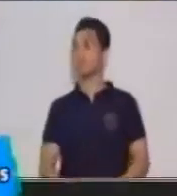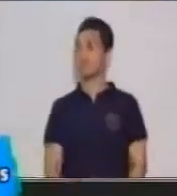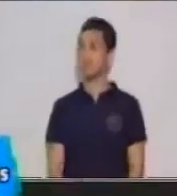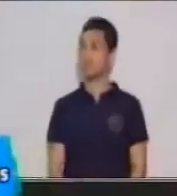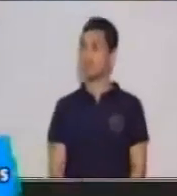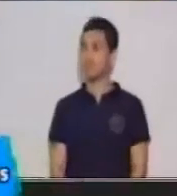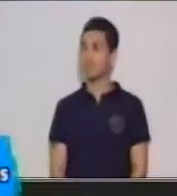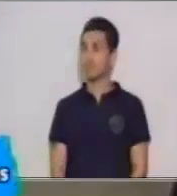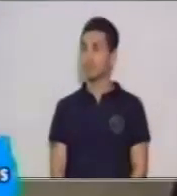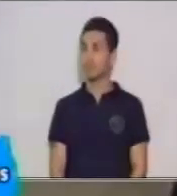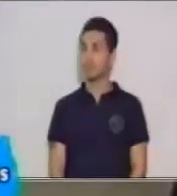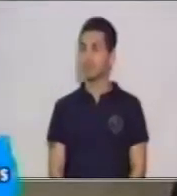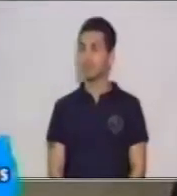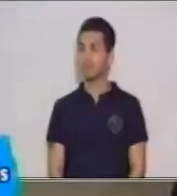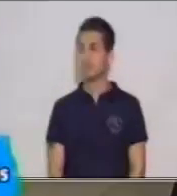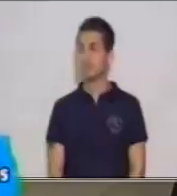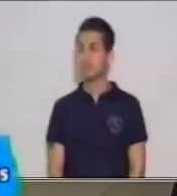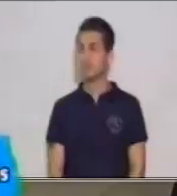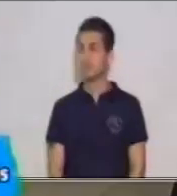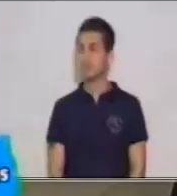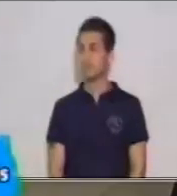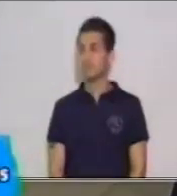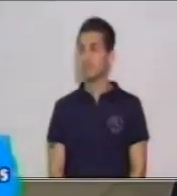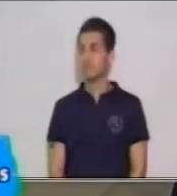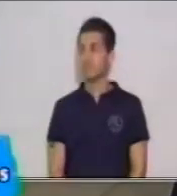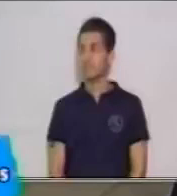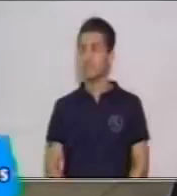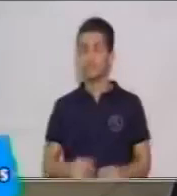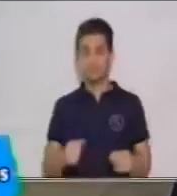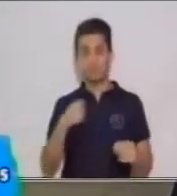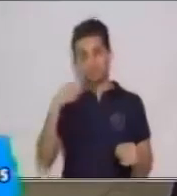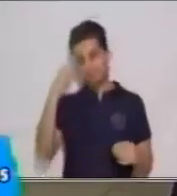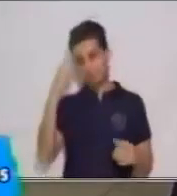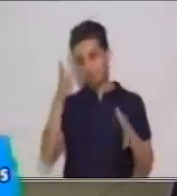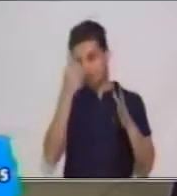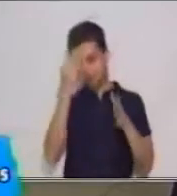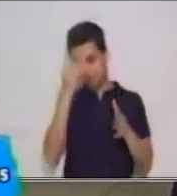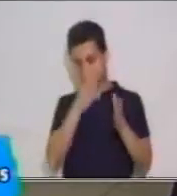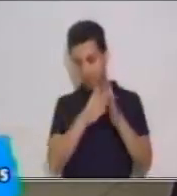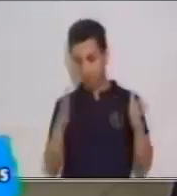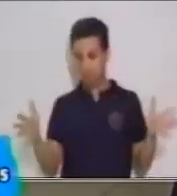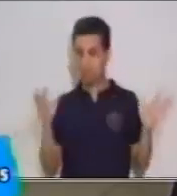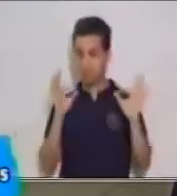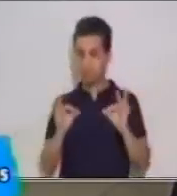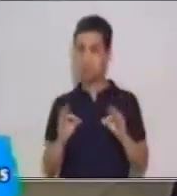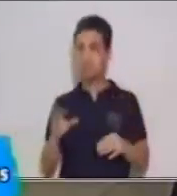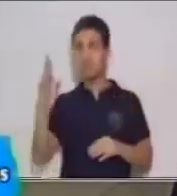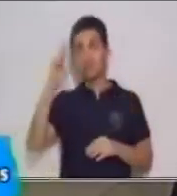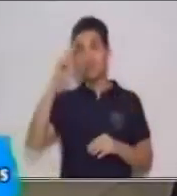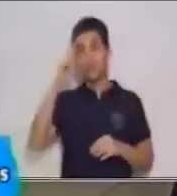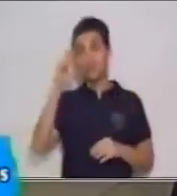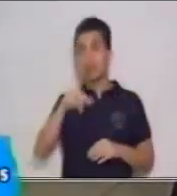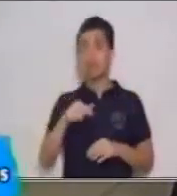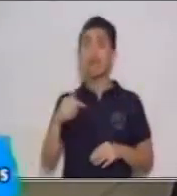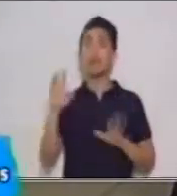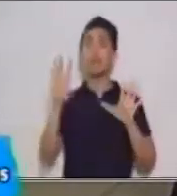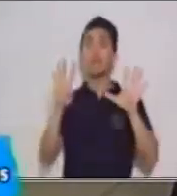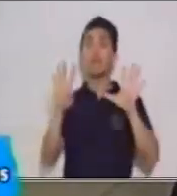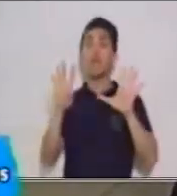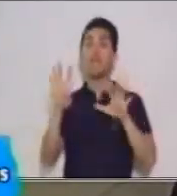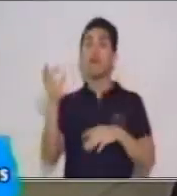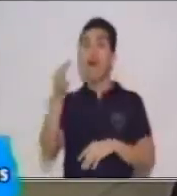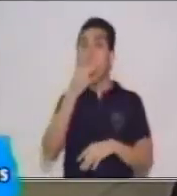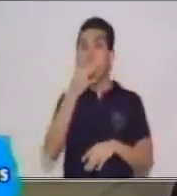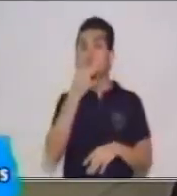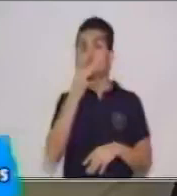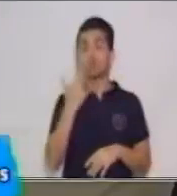Muy bien. ¿Ves todo lo que hemos aprendido el día de hoy? Recuerda que el 9 de agosto es el